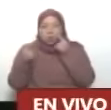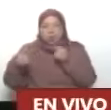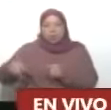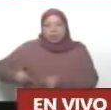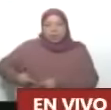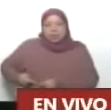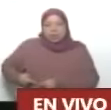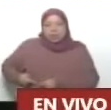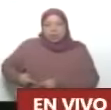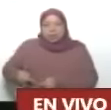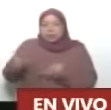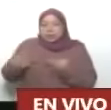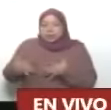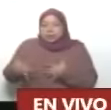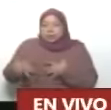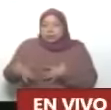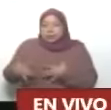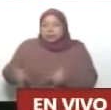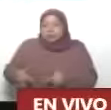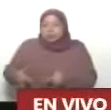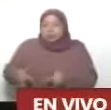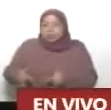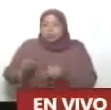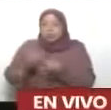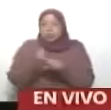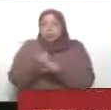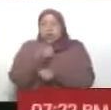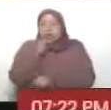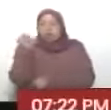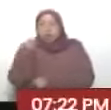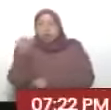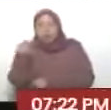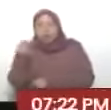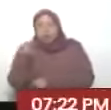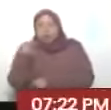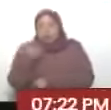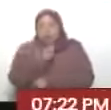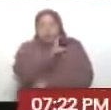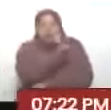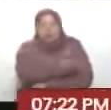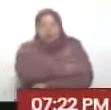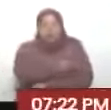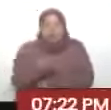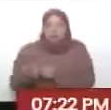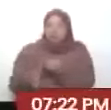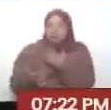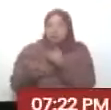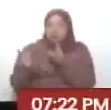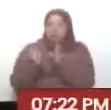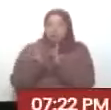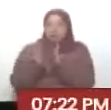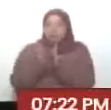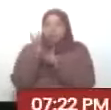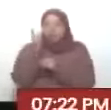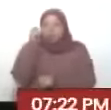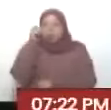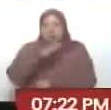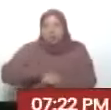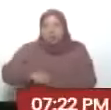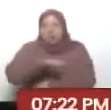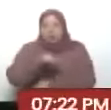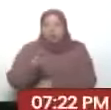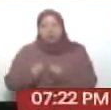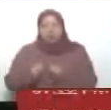permanentemente. Ese encuentro hermoso que tuvimos con la juventud, allá en el Papá Carrillo, en el estado